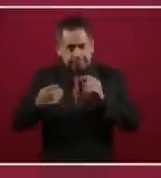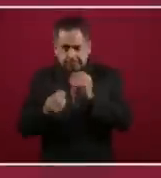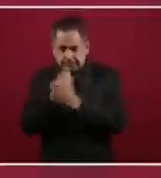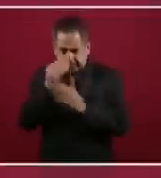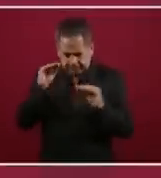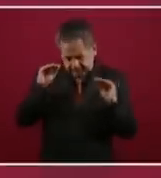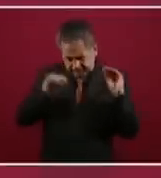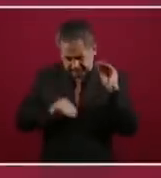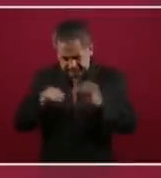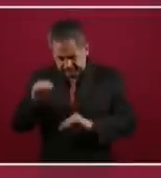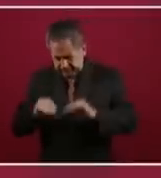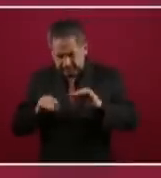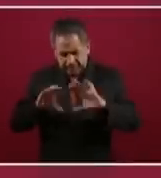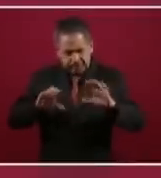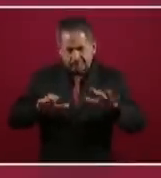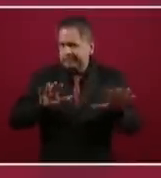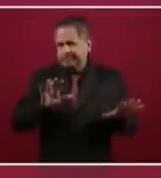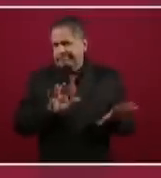rehacerlo,